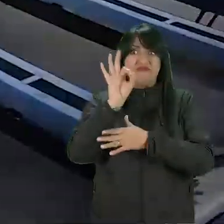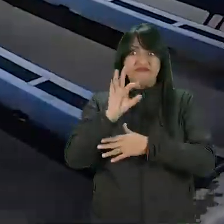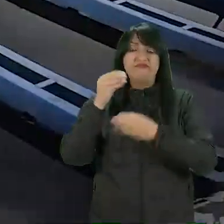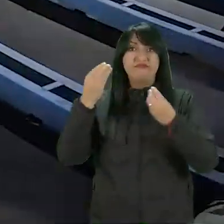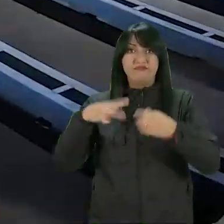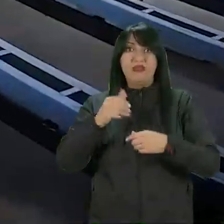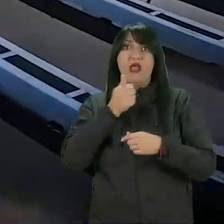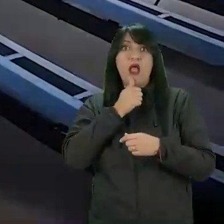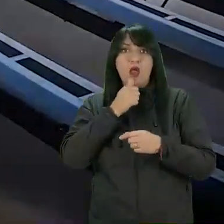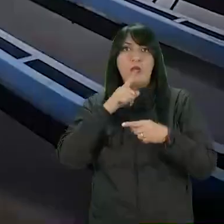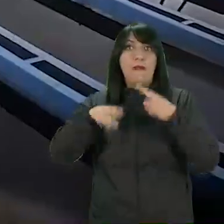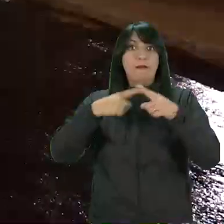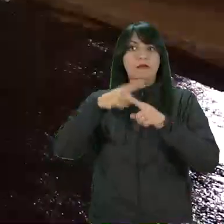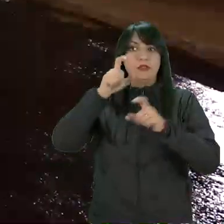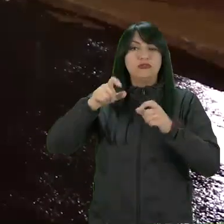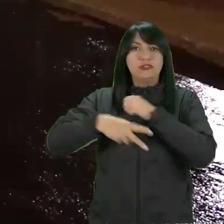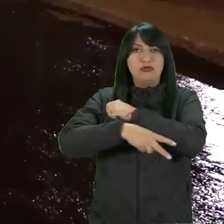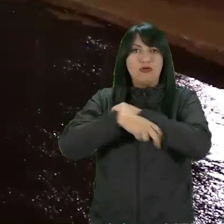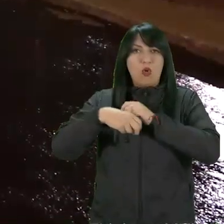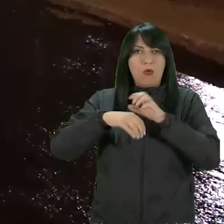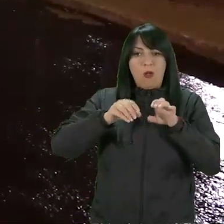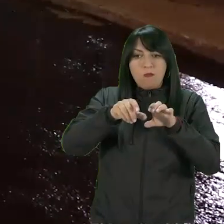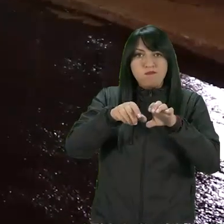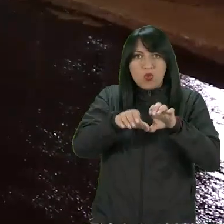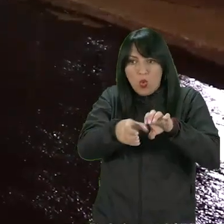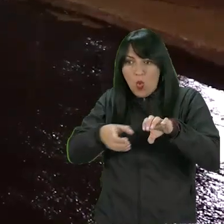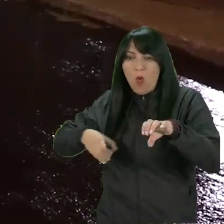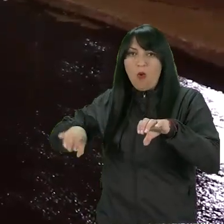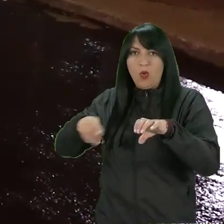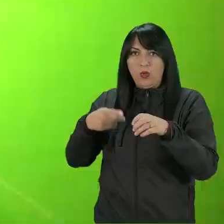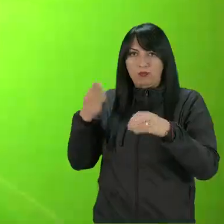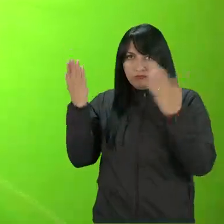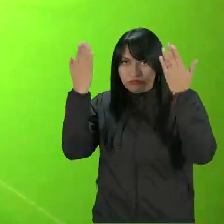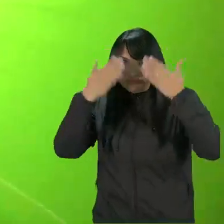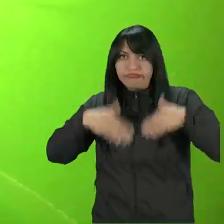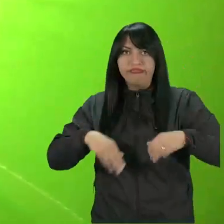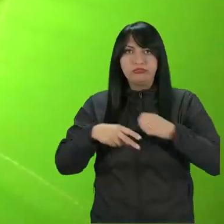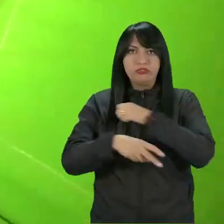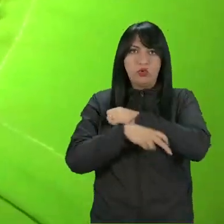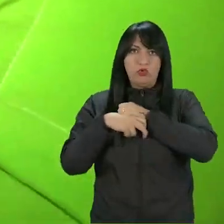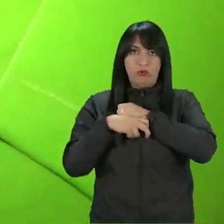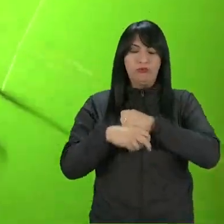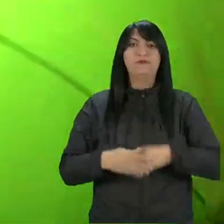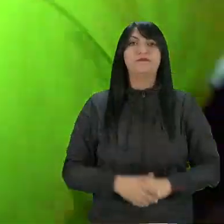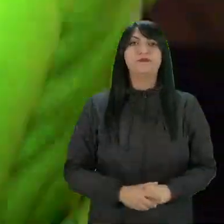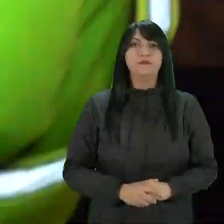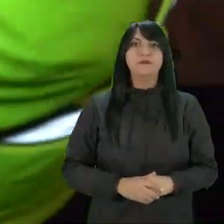más de 40 como consecuencia de daños o Igualmente de fraudes realizados por inescrupulosos